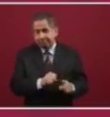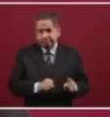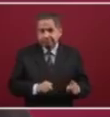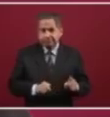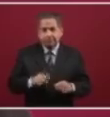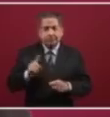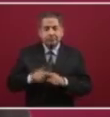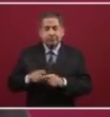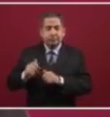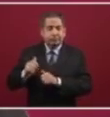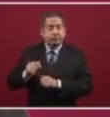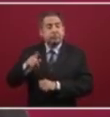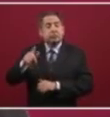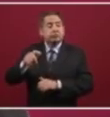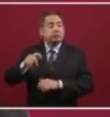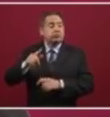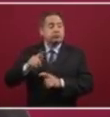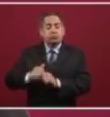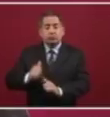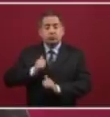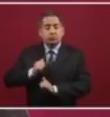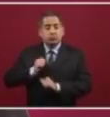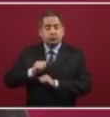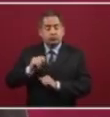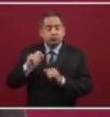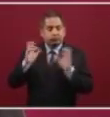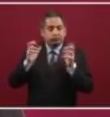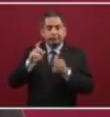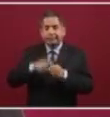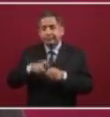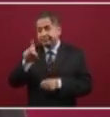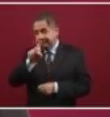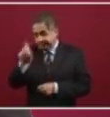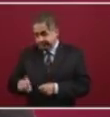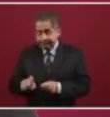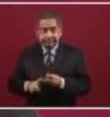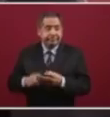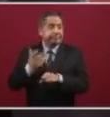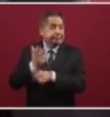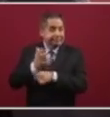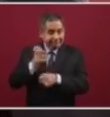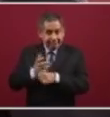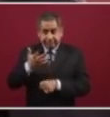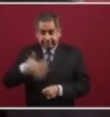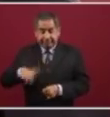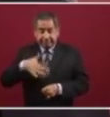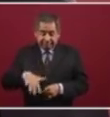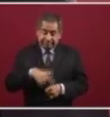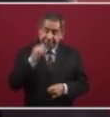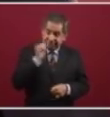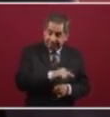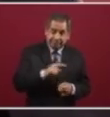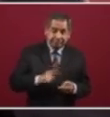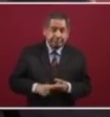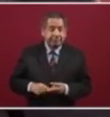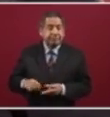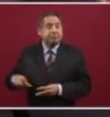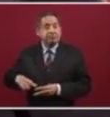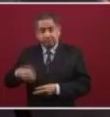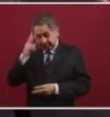por los Rangers de Texas, por el ejército de Estados Unidos, por el ejército